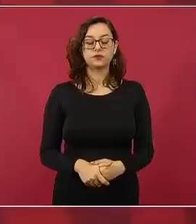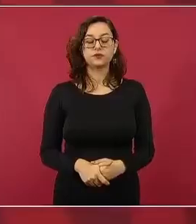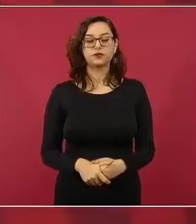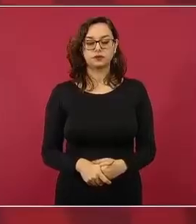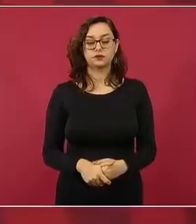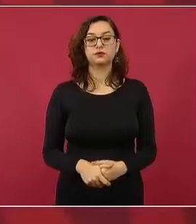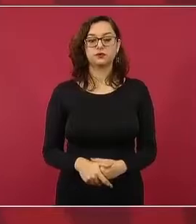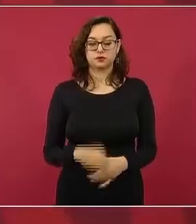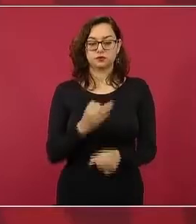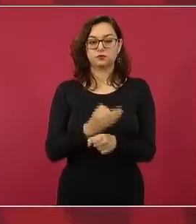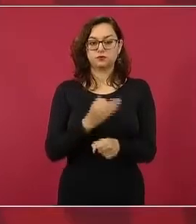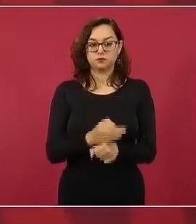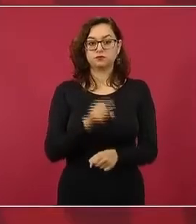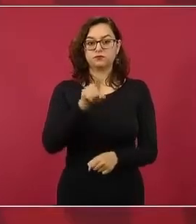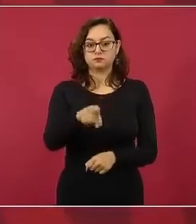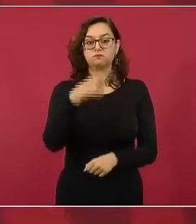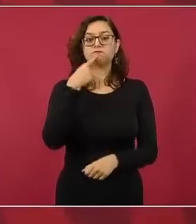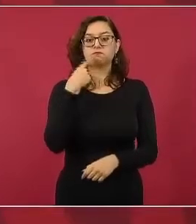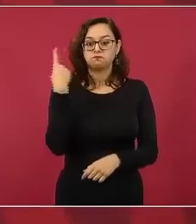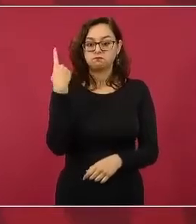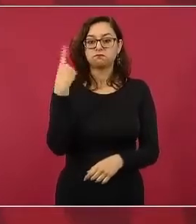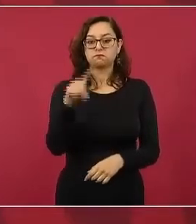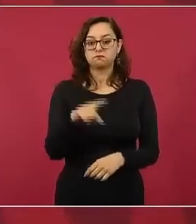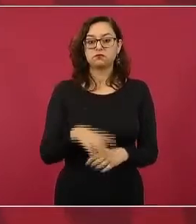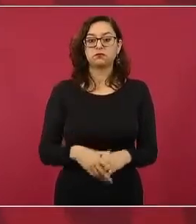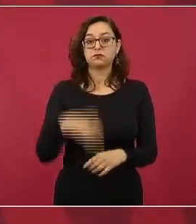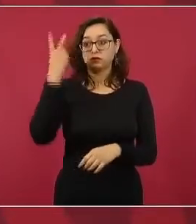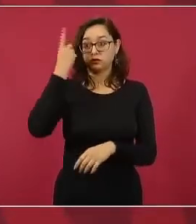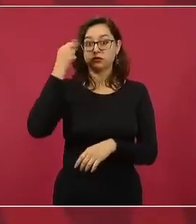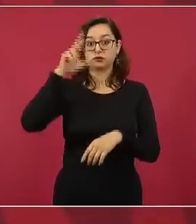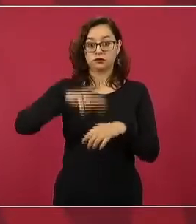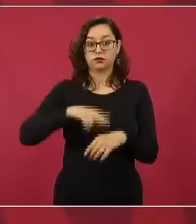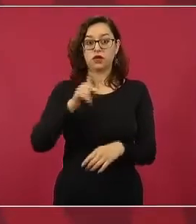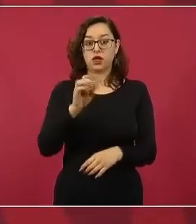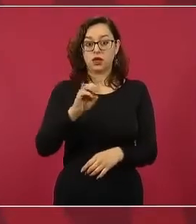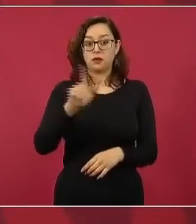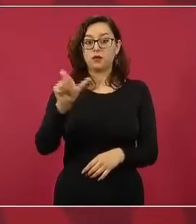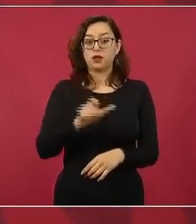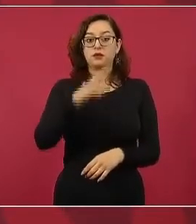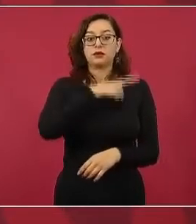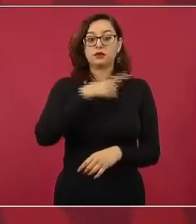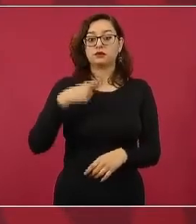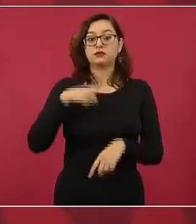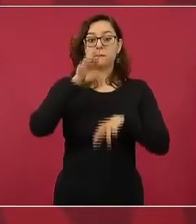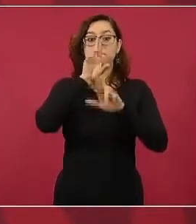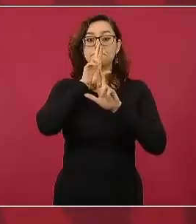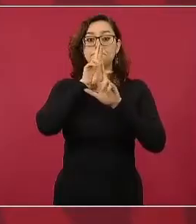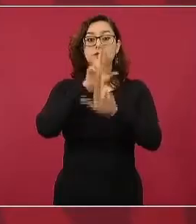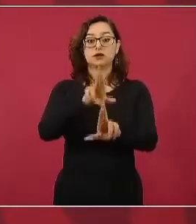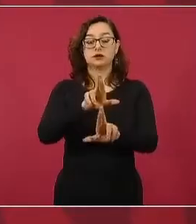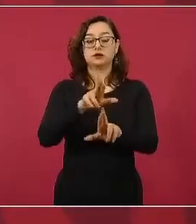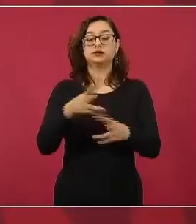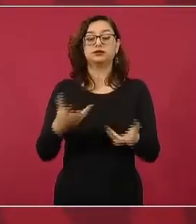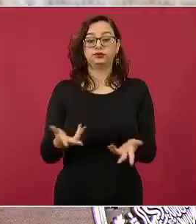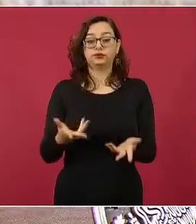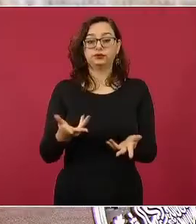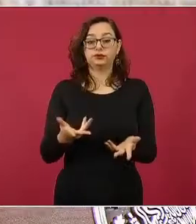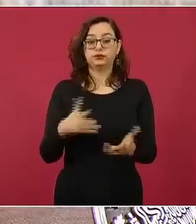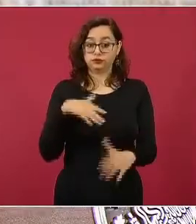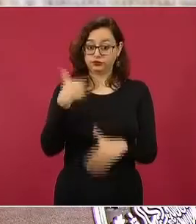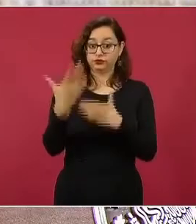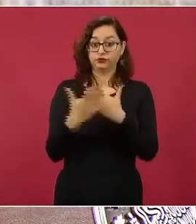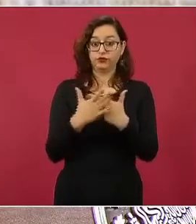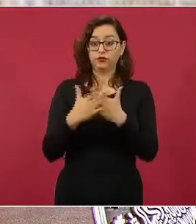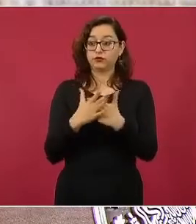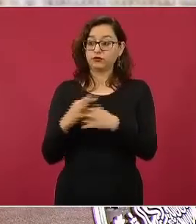no sé si se podían reforzar los centros? Esa es la pregunta, y sobre todo porque aquí afuera también hay una